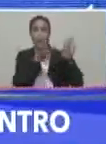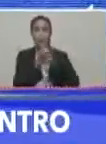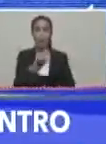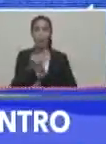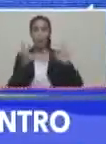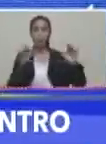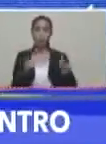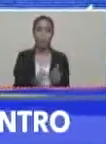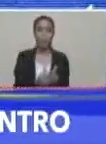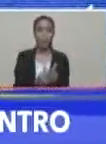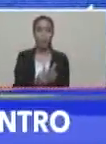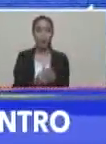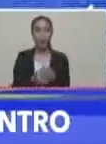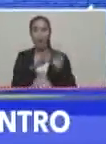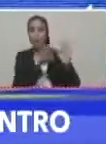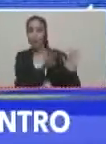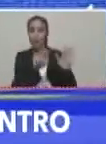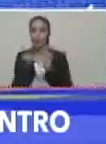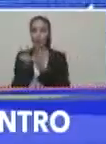720.908.097